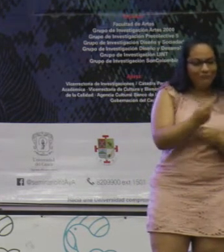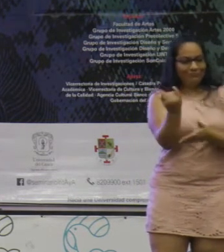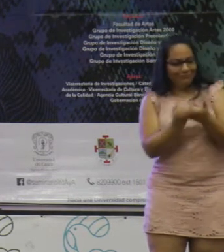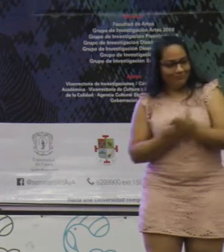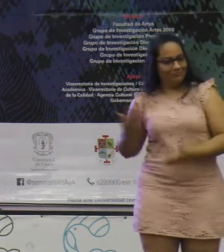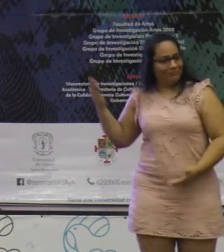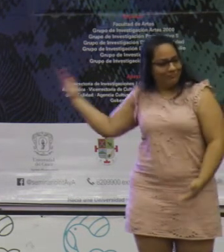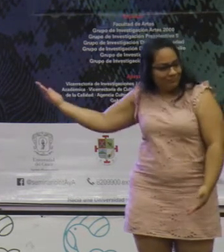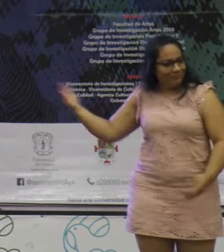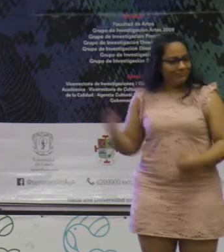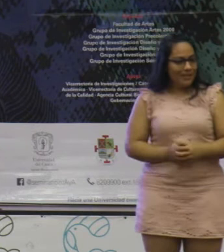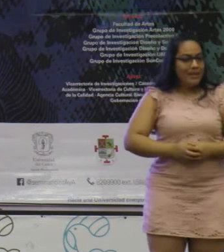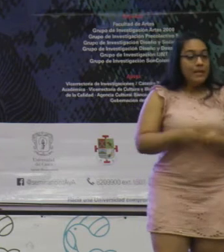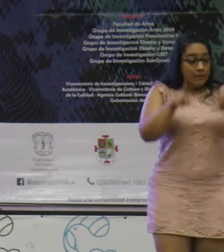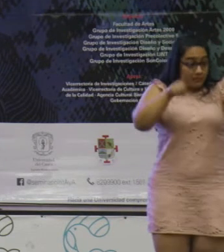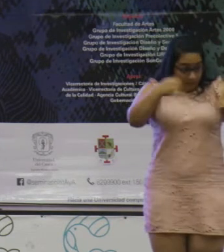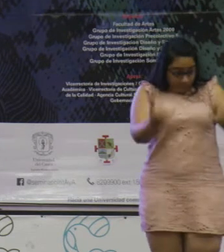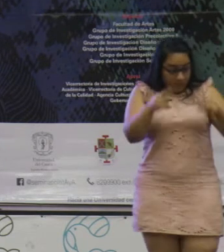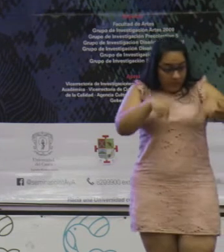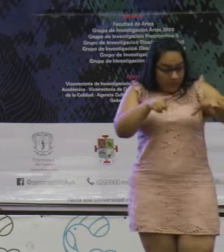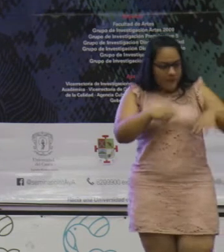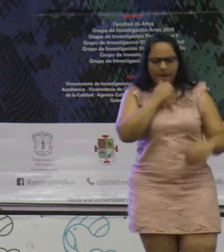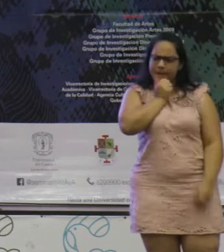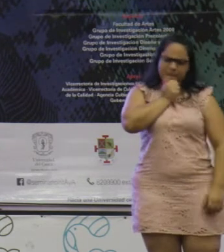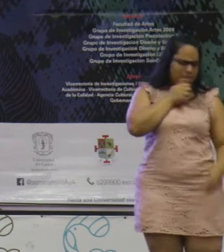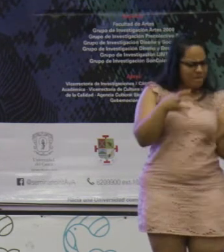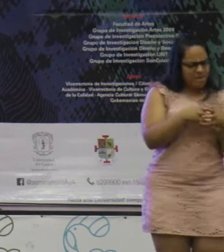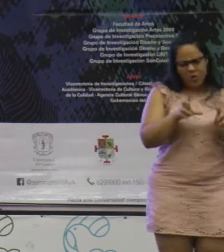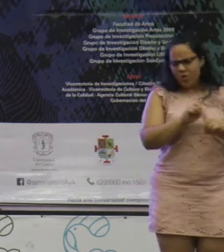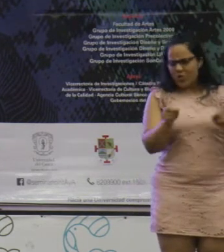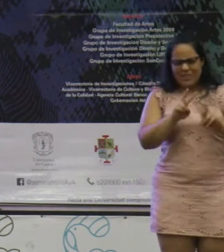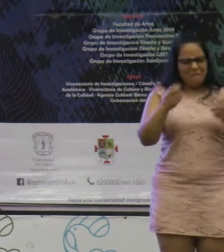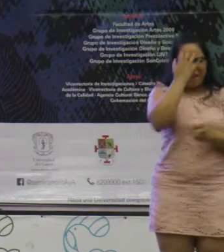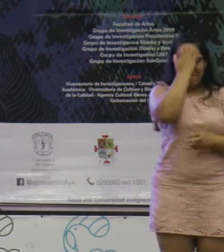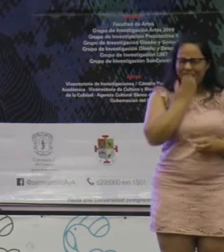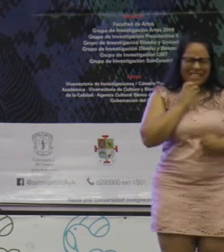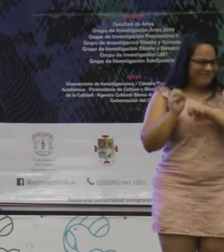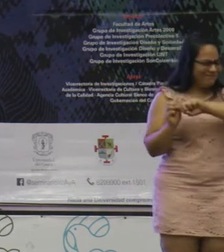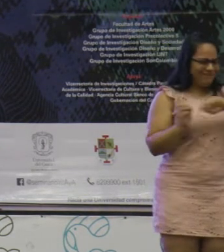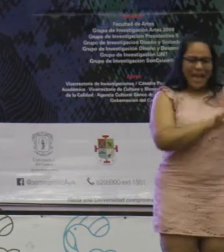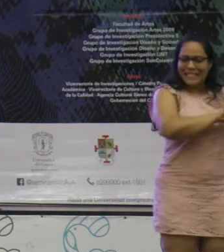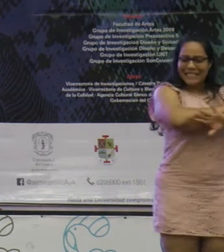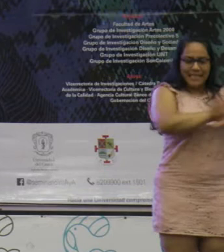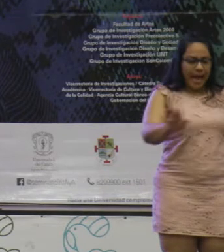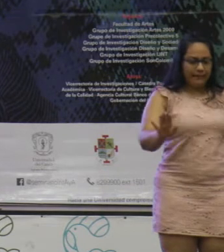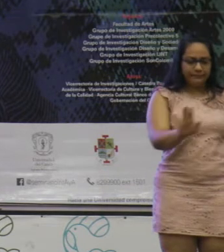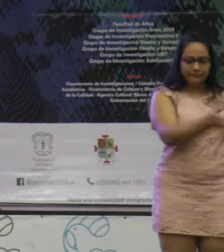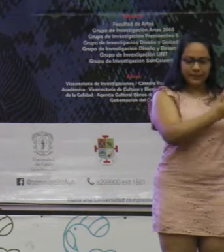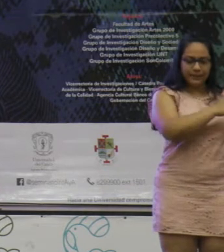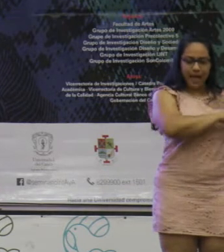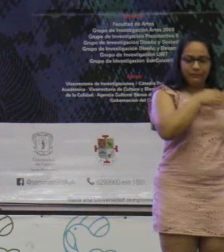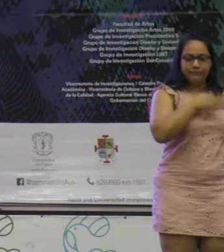esto que acabamos de hacer. Este semestre estábamos de frívolos y dijimos, no vamos a hablar del conflicto armado, porque ya, está bien, vamos a hacer un